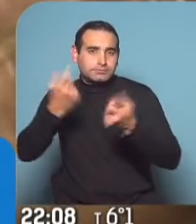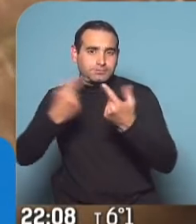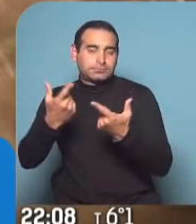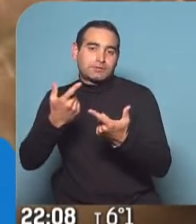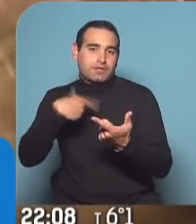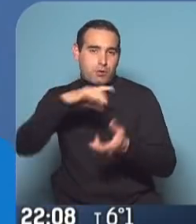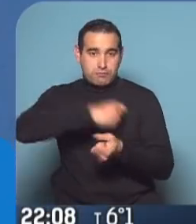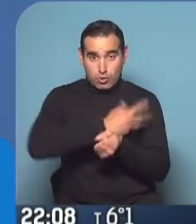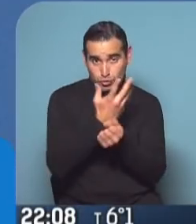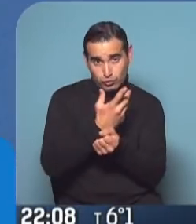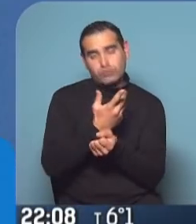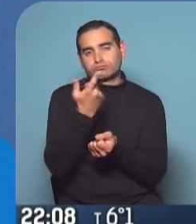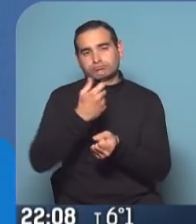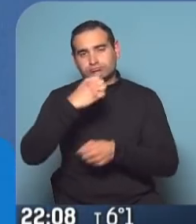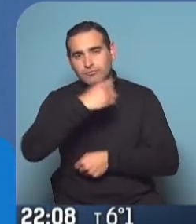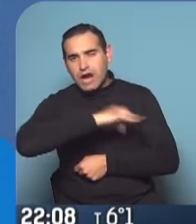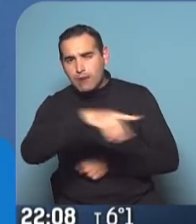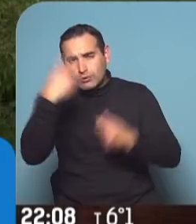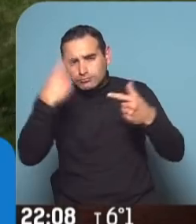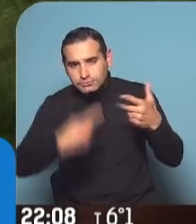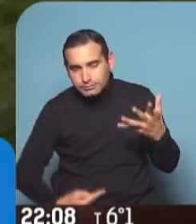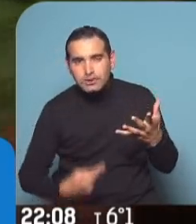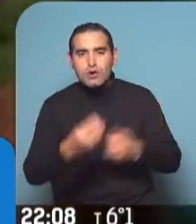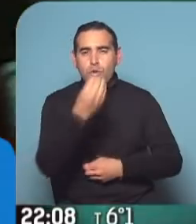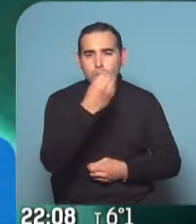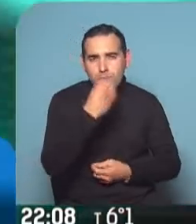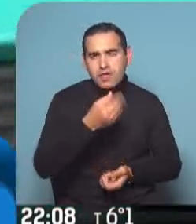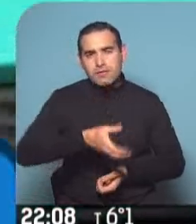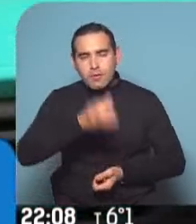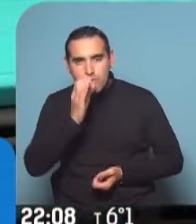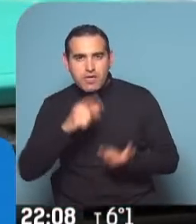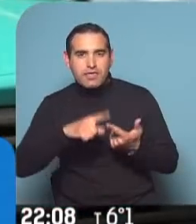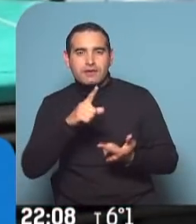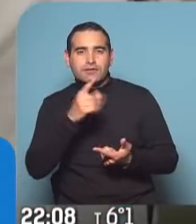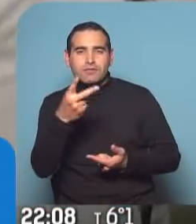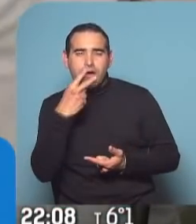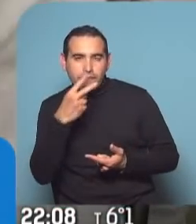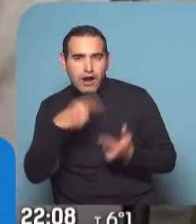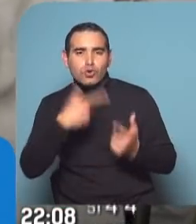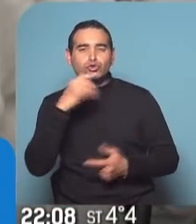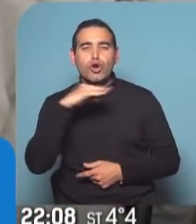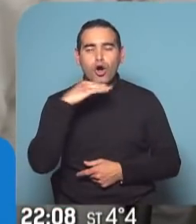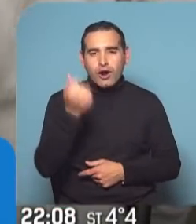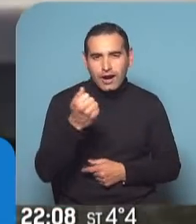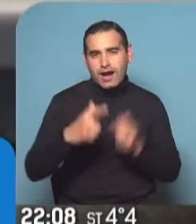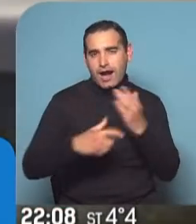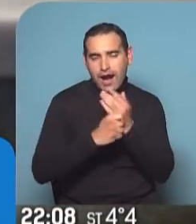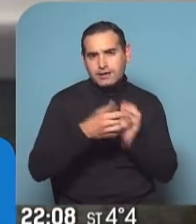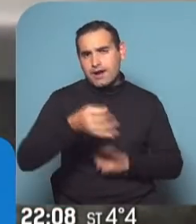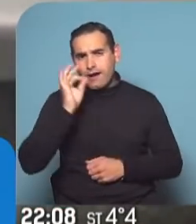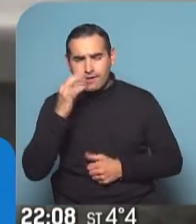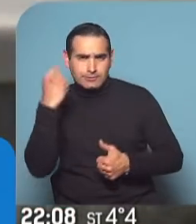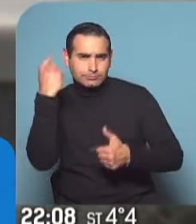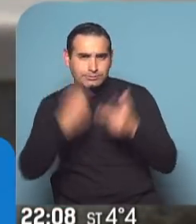Unión Europea son productos agropecuarios, en particular alimentos, bebidas y tabaco, soja, café, carne y otros productos